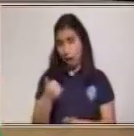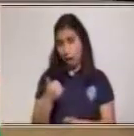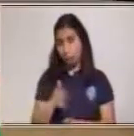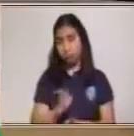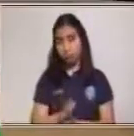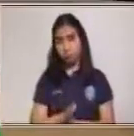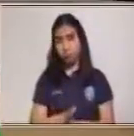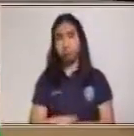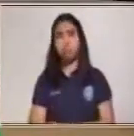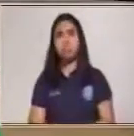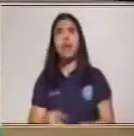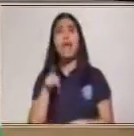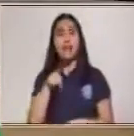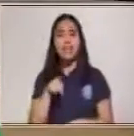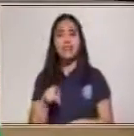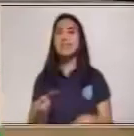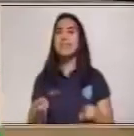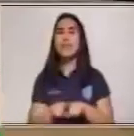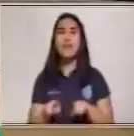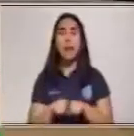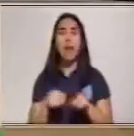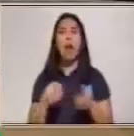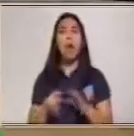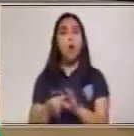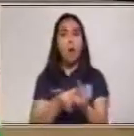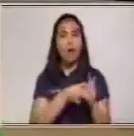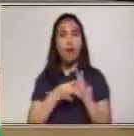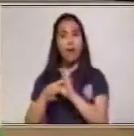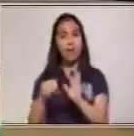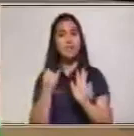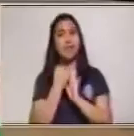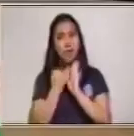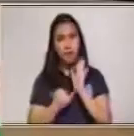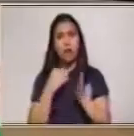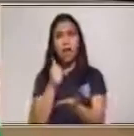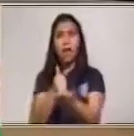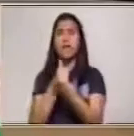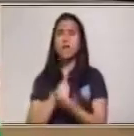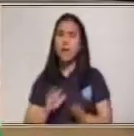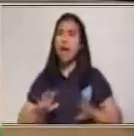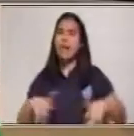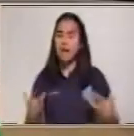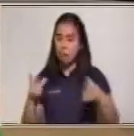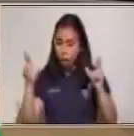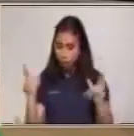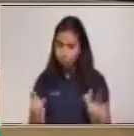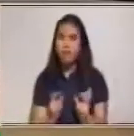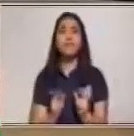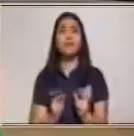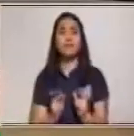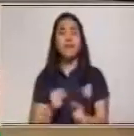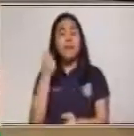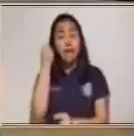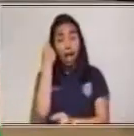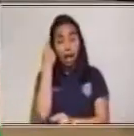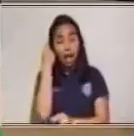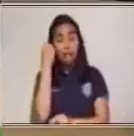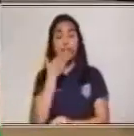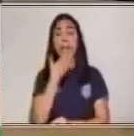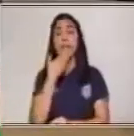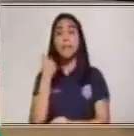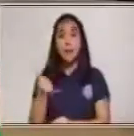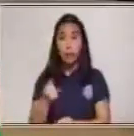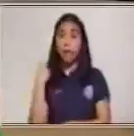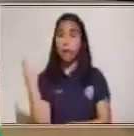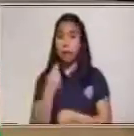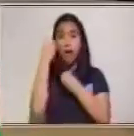Pues estos organizadores te ayudan a sintetizar esa información y que tú puedas comprenderla de mejor manera.